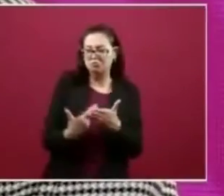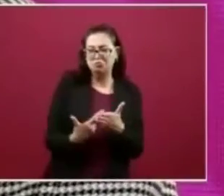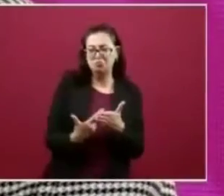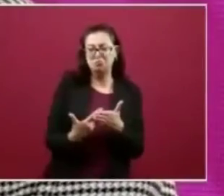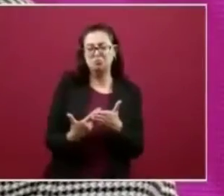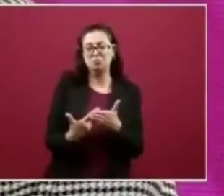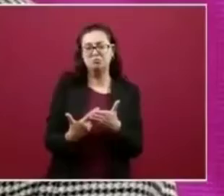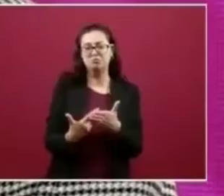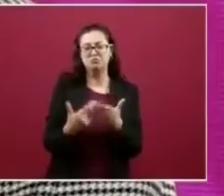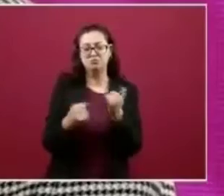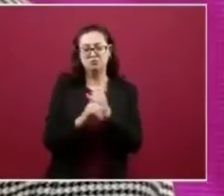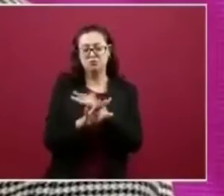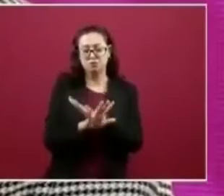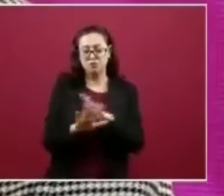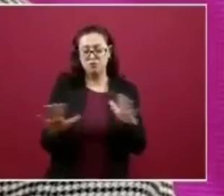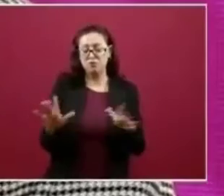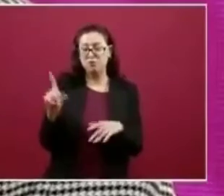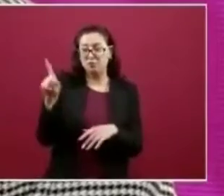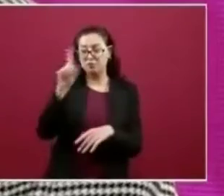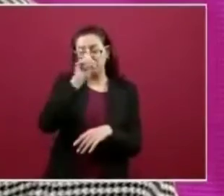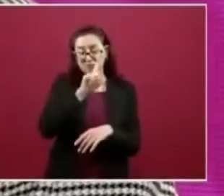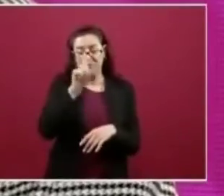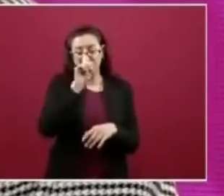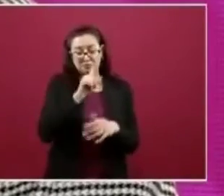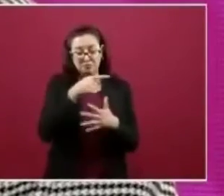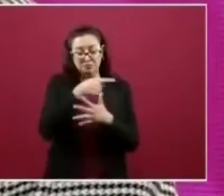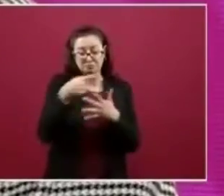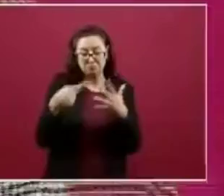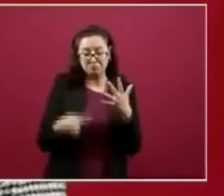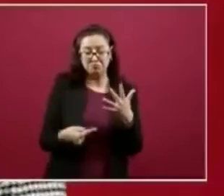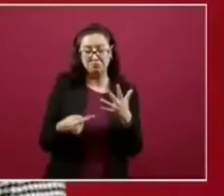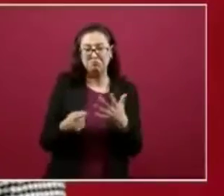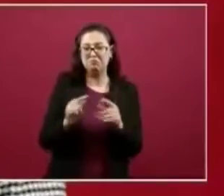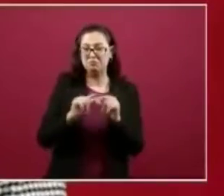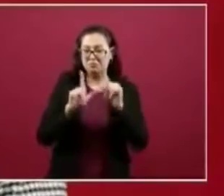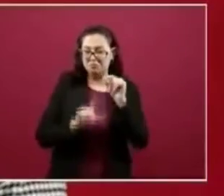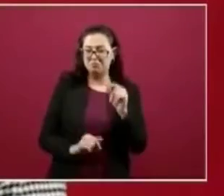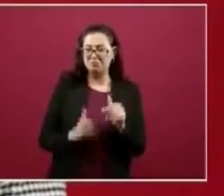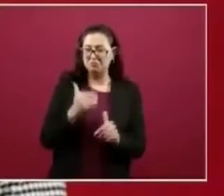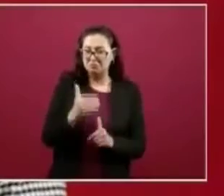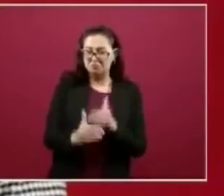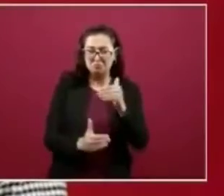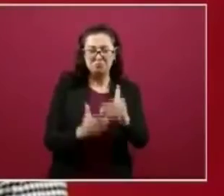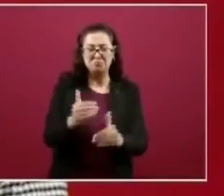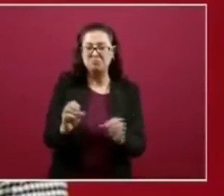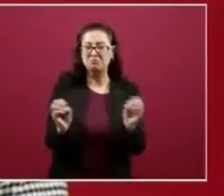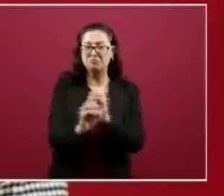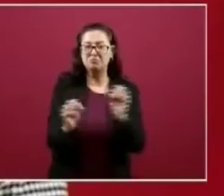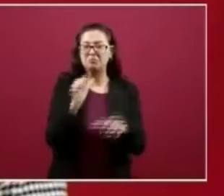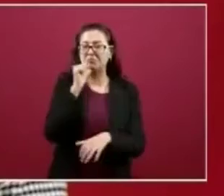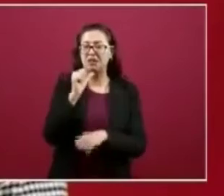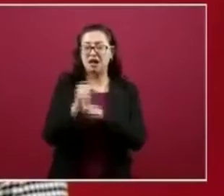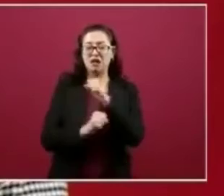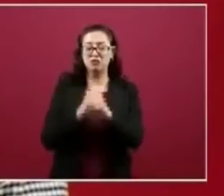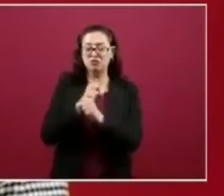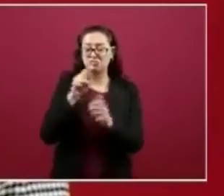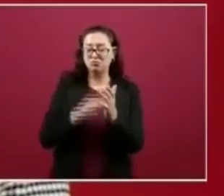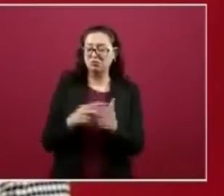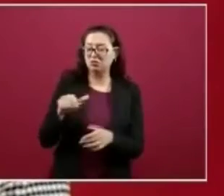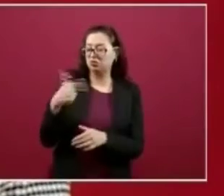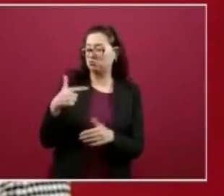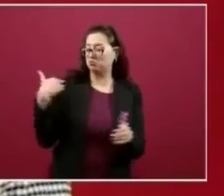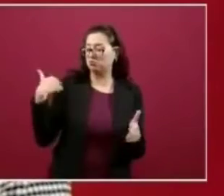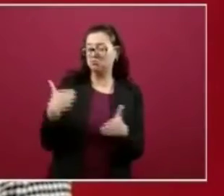según este informe y esta recomendación, avances significativos desde el año de 2012.